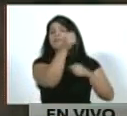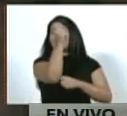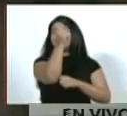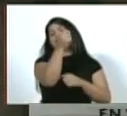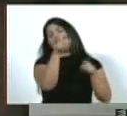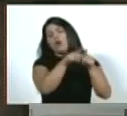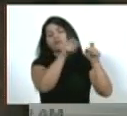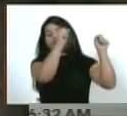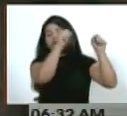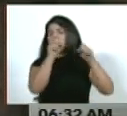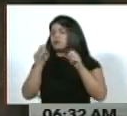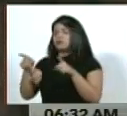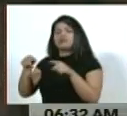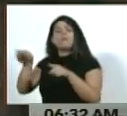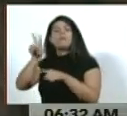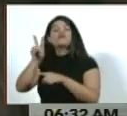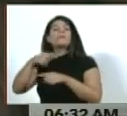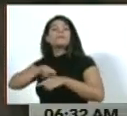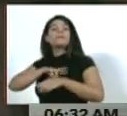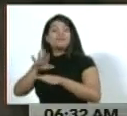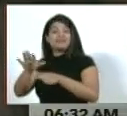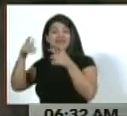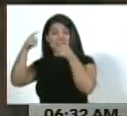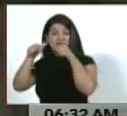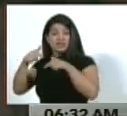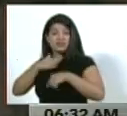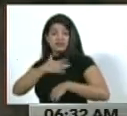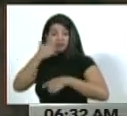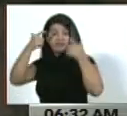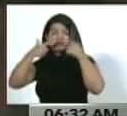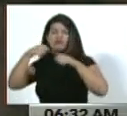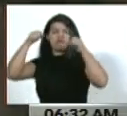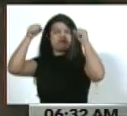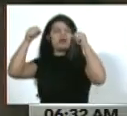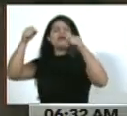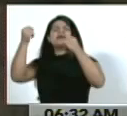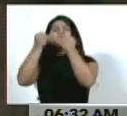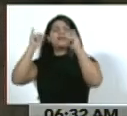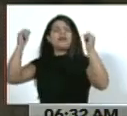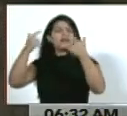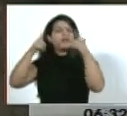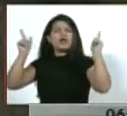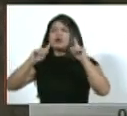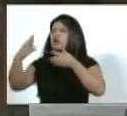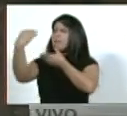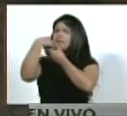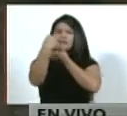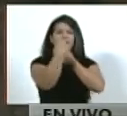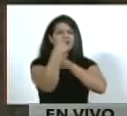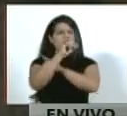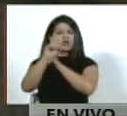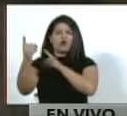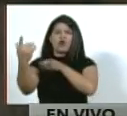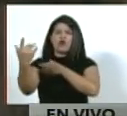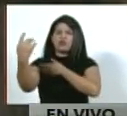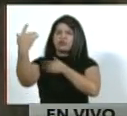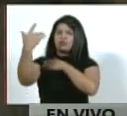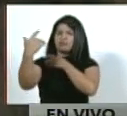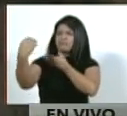estaremos levantando las banderas de la libertad, de la independencia, del no injerencismo, del no